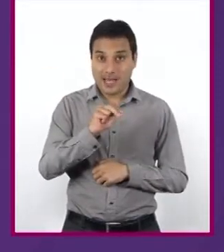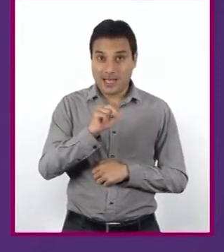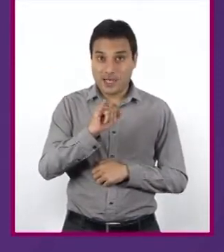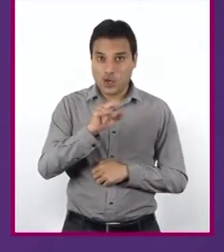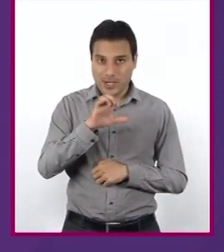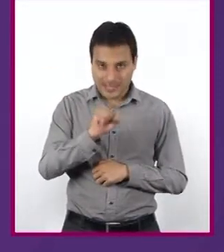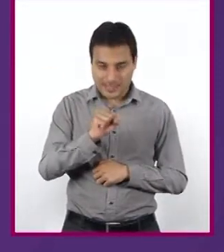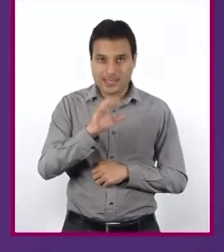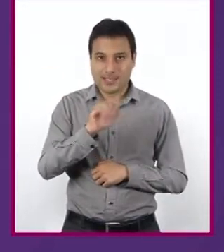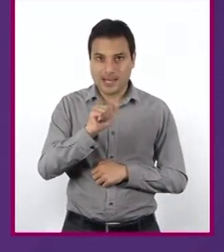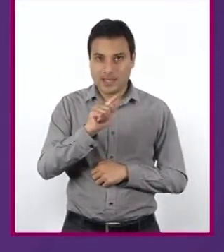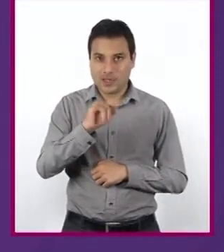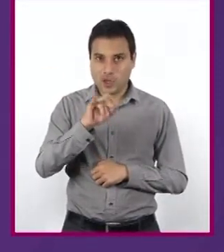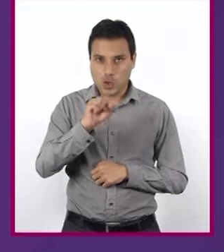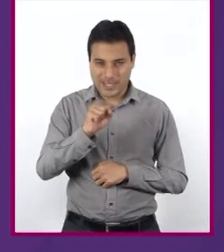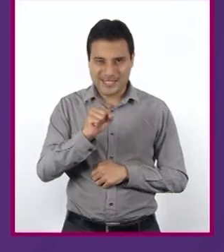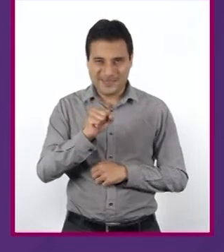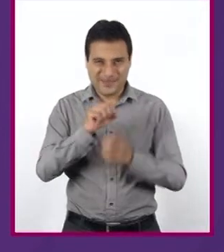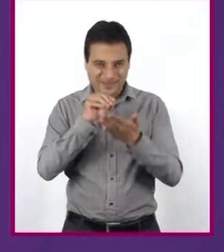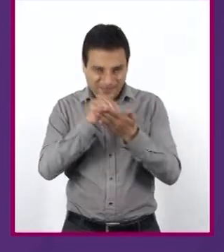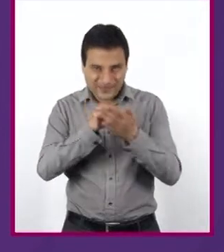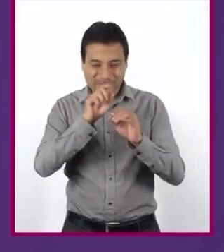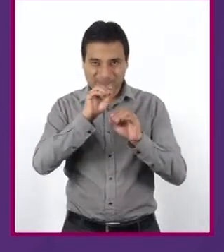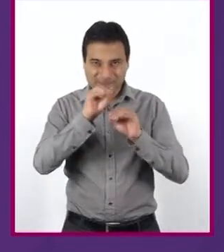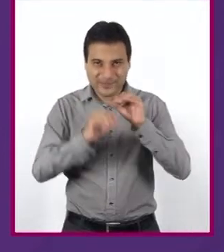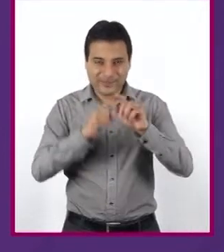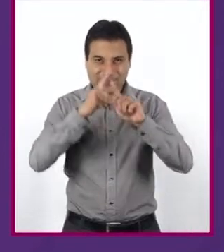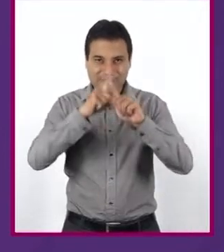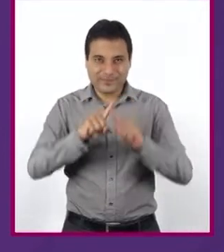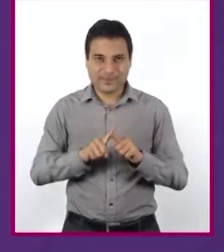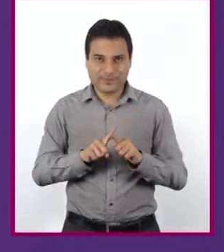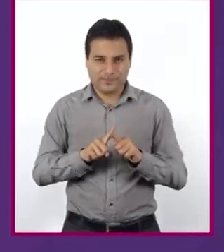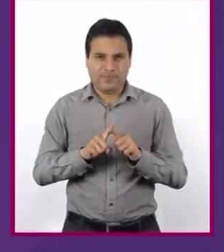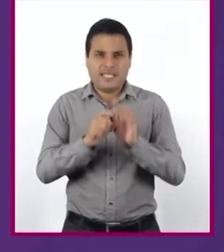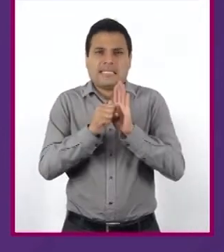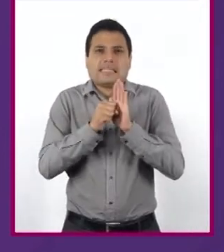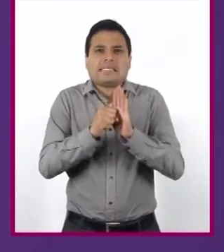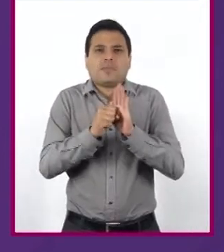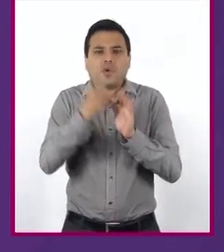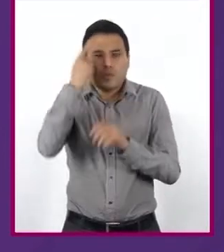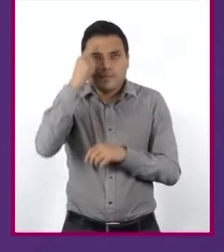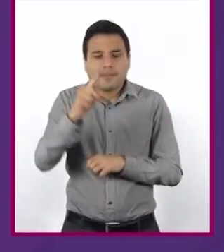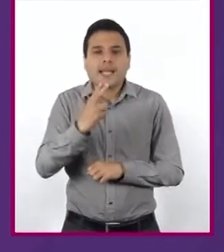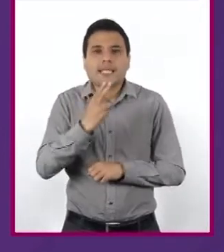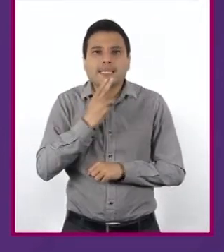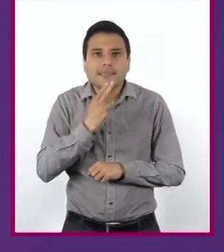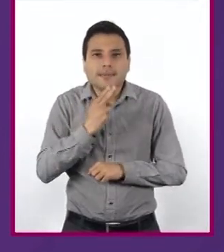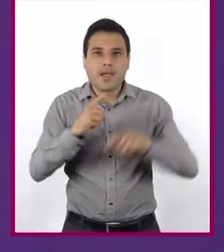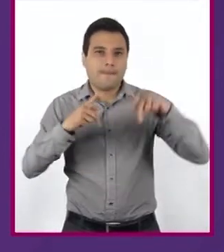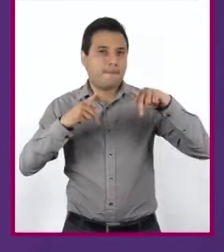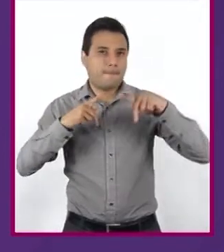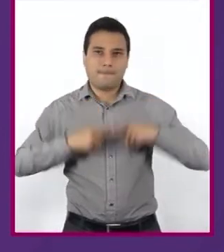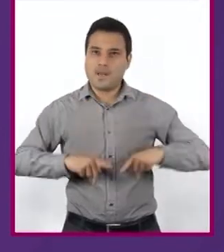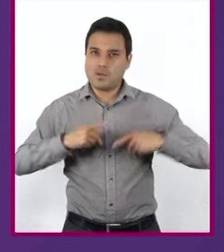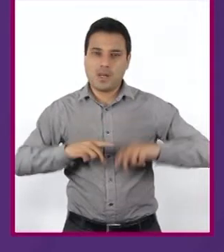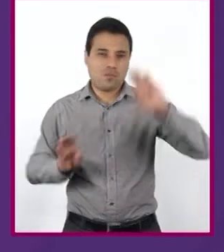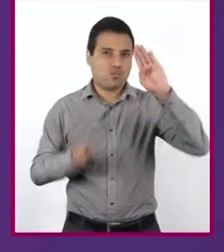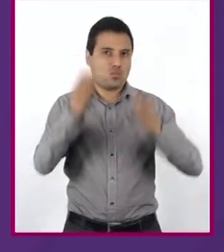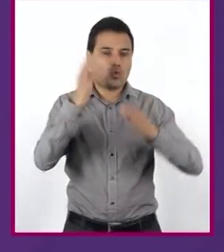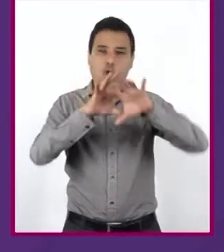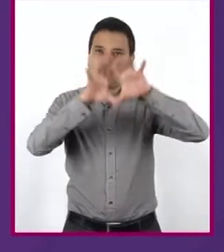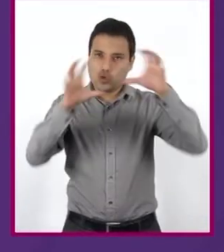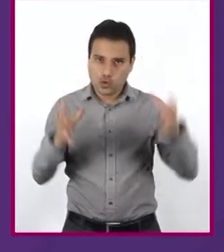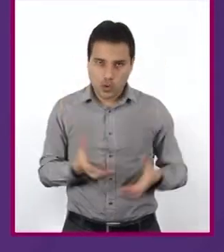de símbolos permite una comunicación clara, precisa y universal. A lo largo de esta sesión